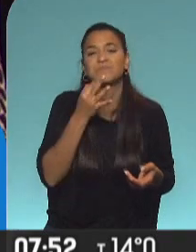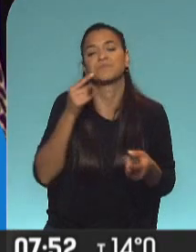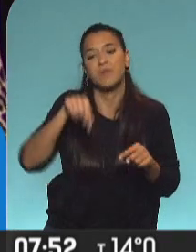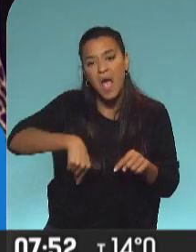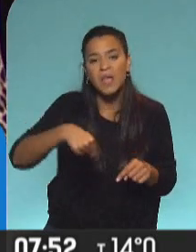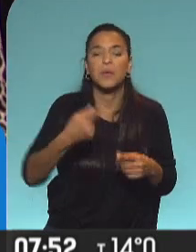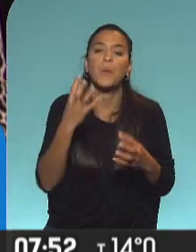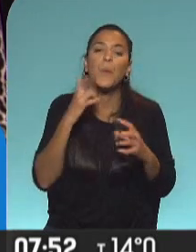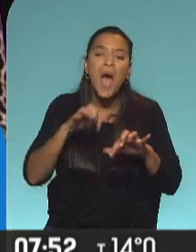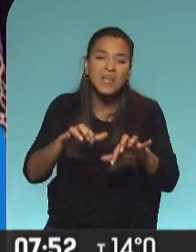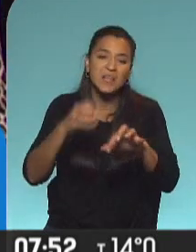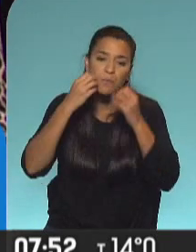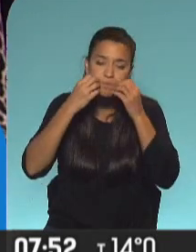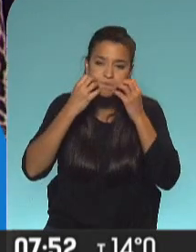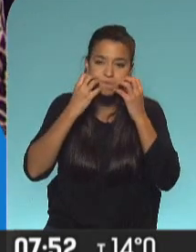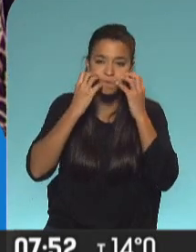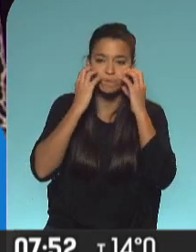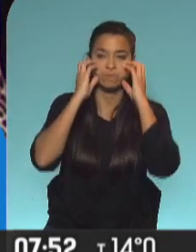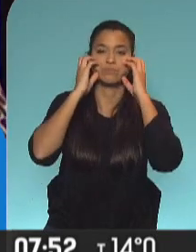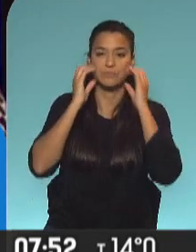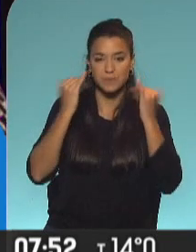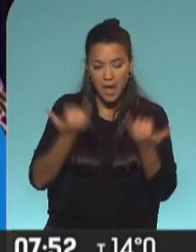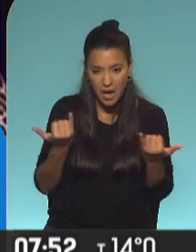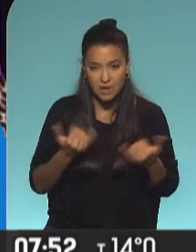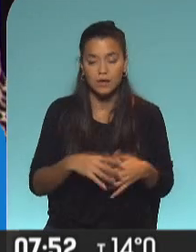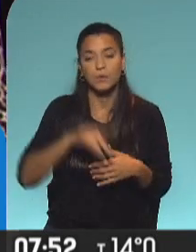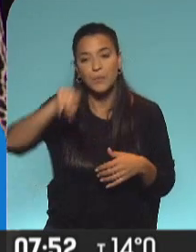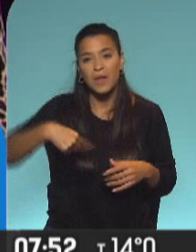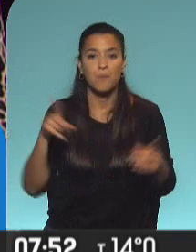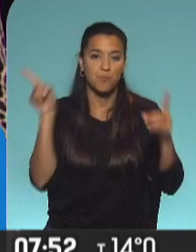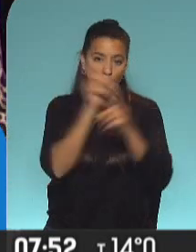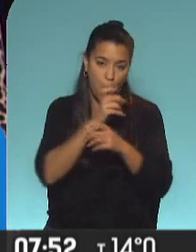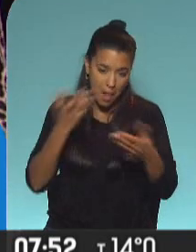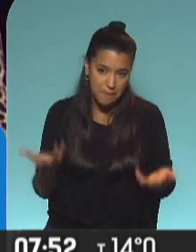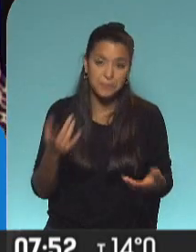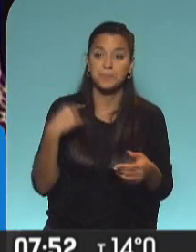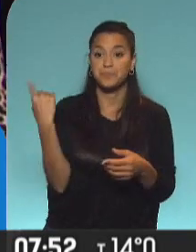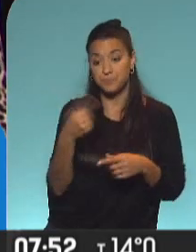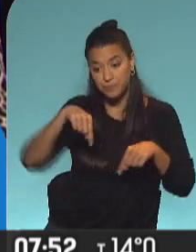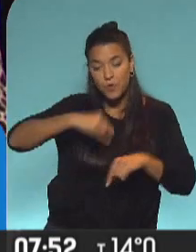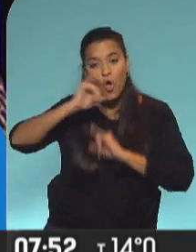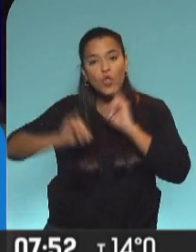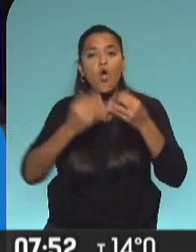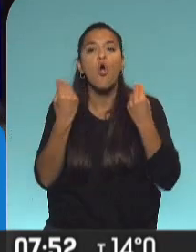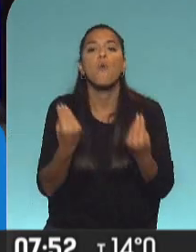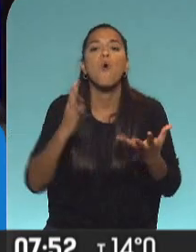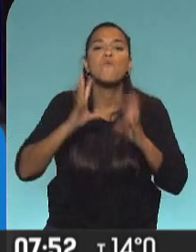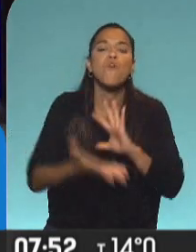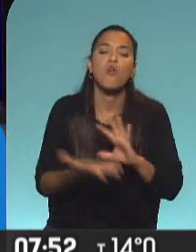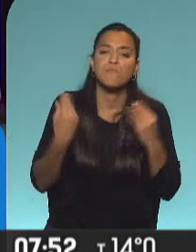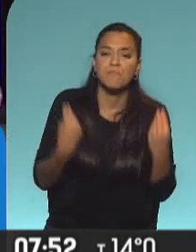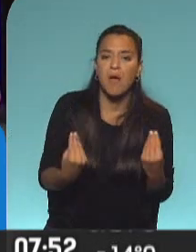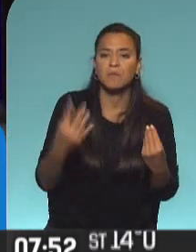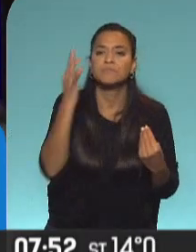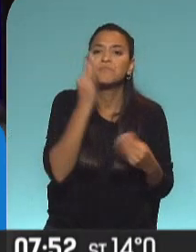entonces las bacterias comienzan a proliferar y ocurren este tipo de problemas. Entonces, lo que venimos a contarles hoy es cómo podemos evitar